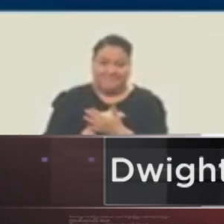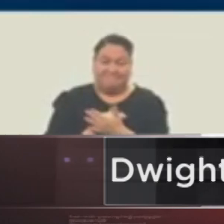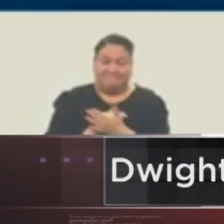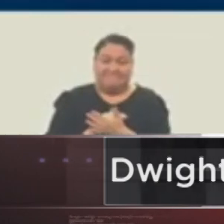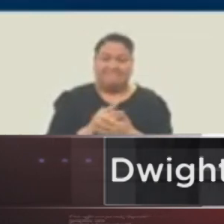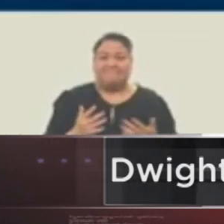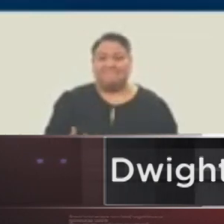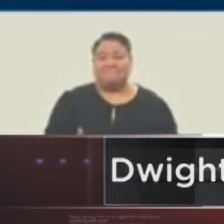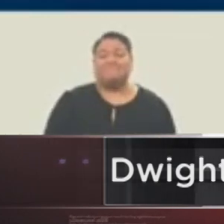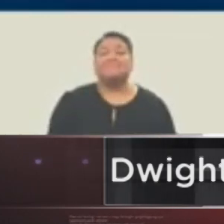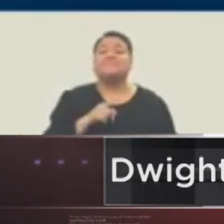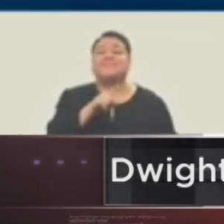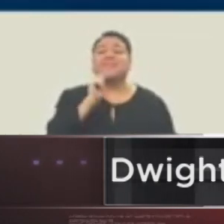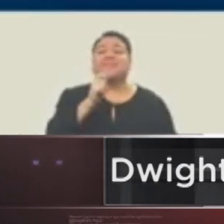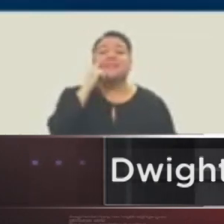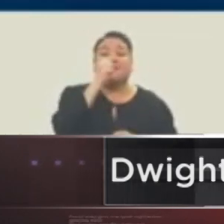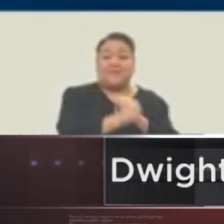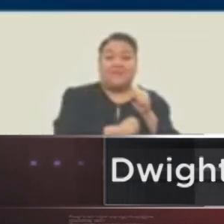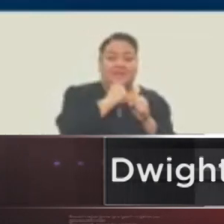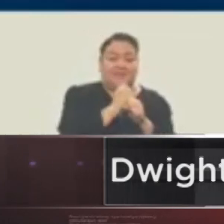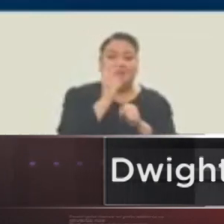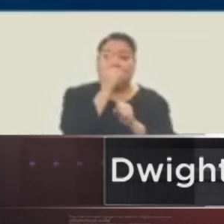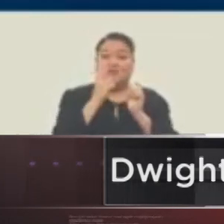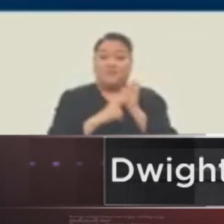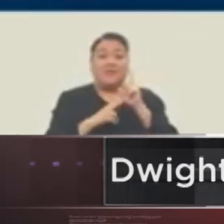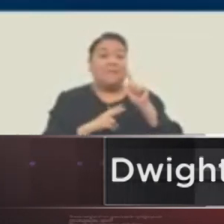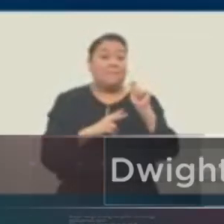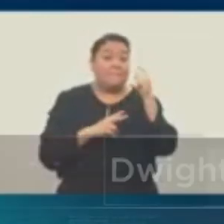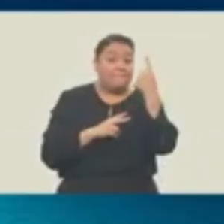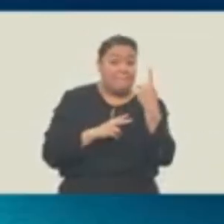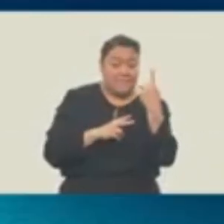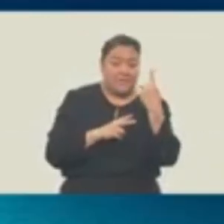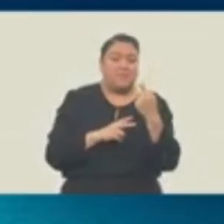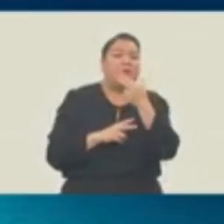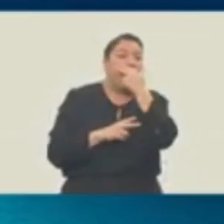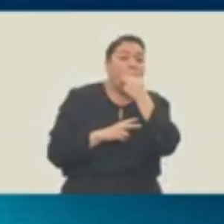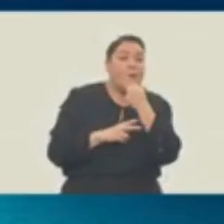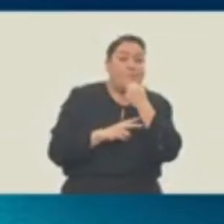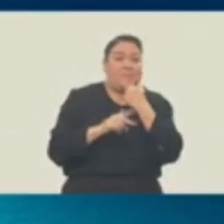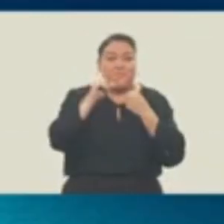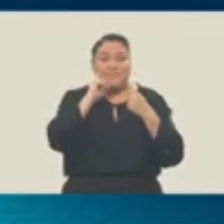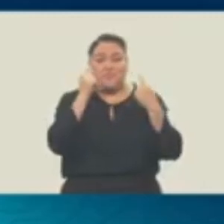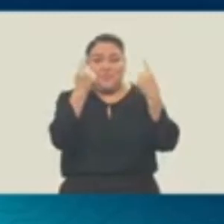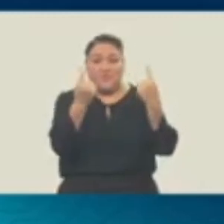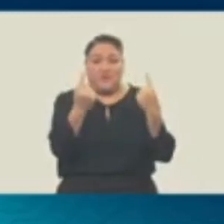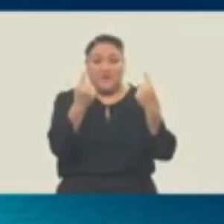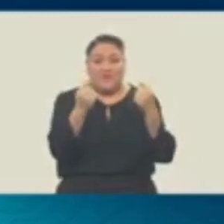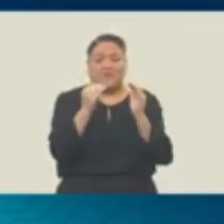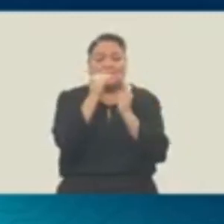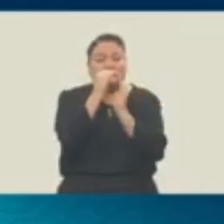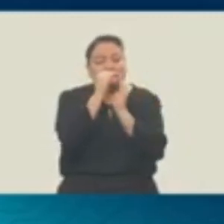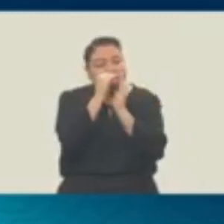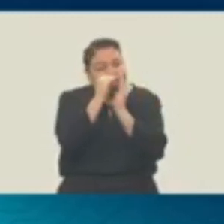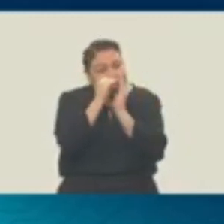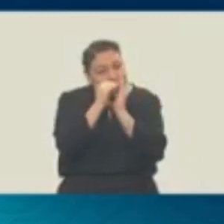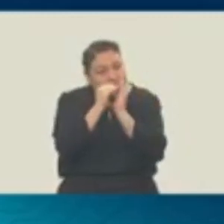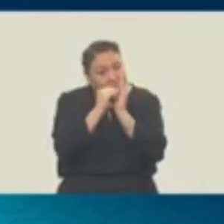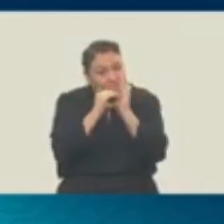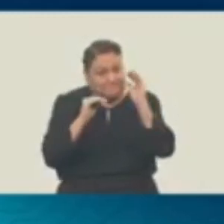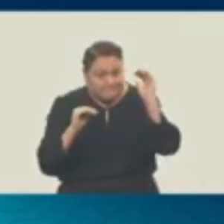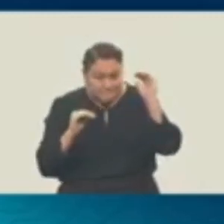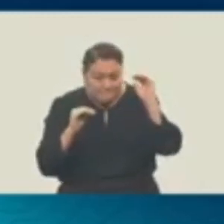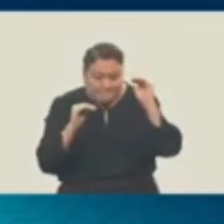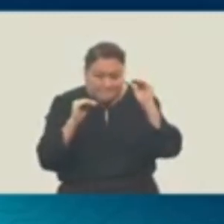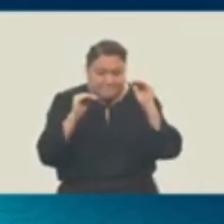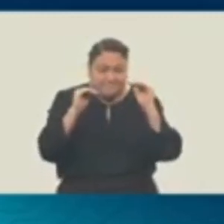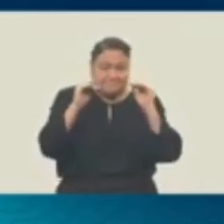Ahora, a partir de 2021, la brecha entre hombres y mujeres comenzó a disminuir y quiero llamar su